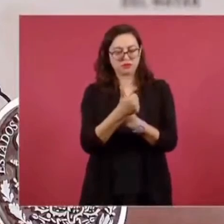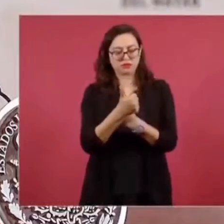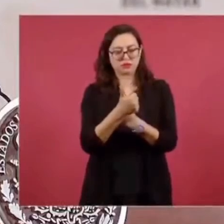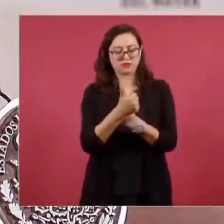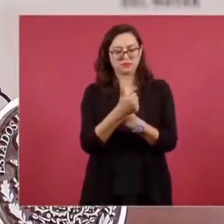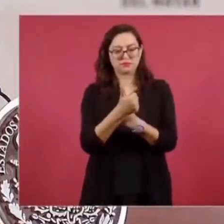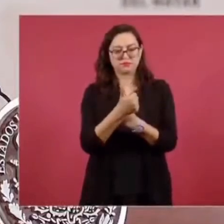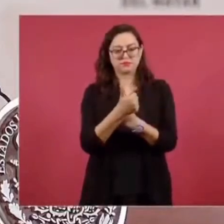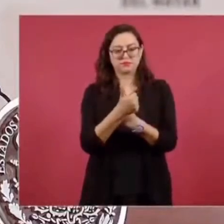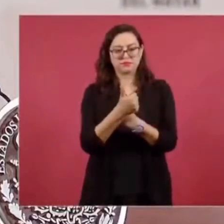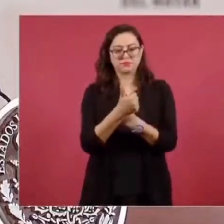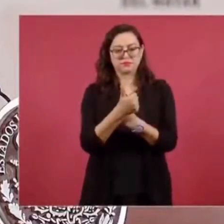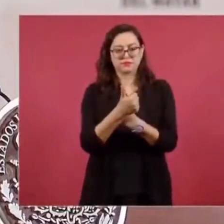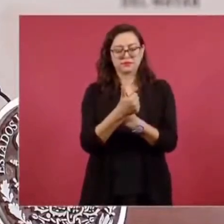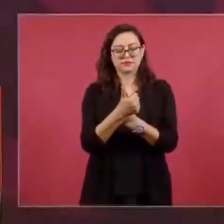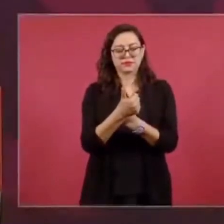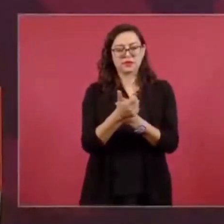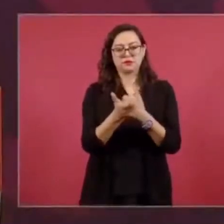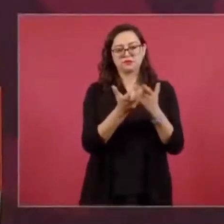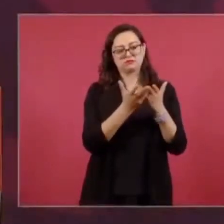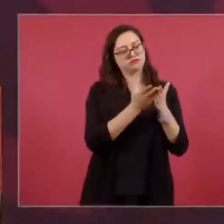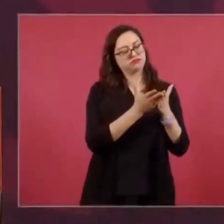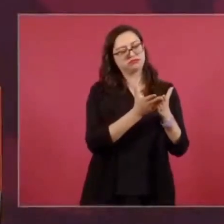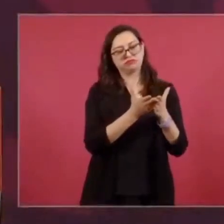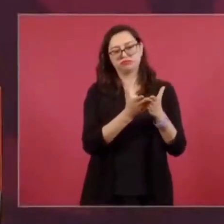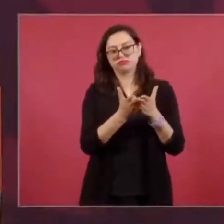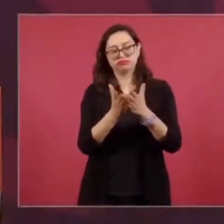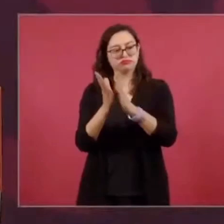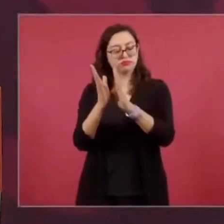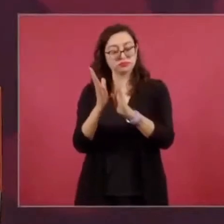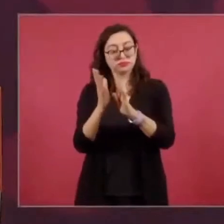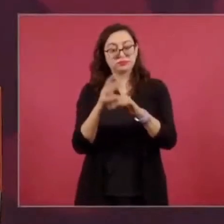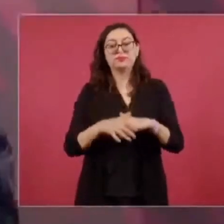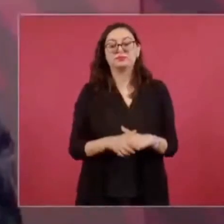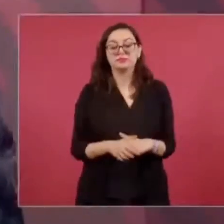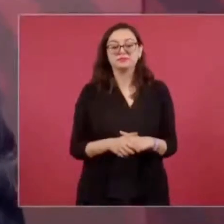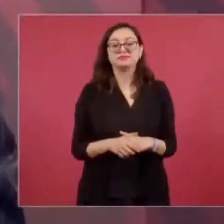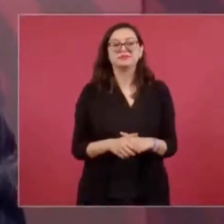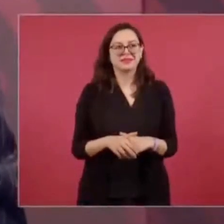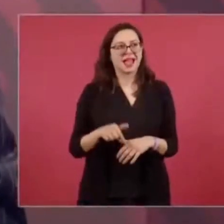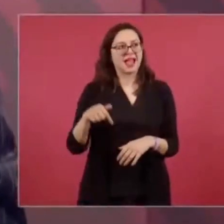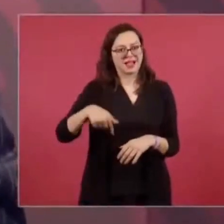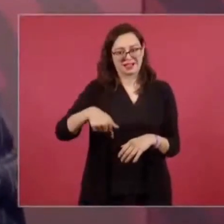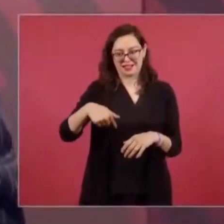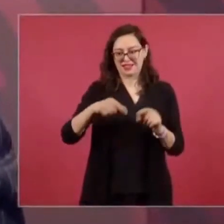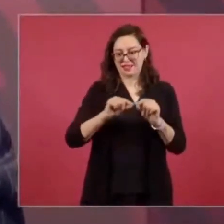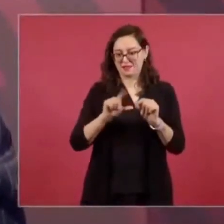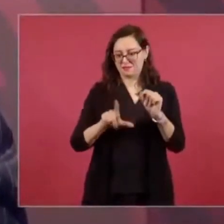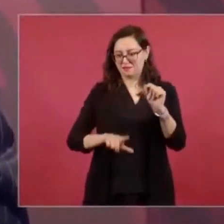así como regresó Juárez triunfante, también en junio de